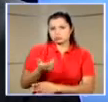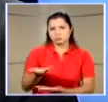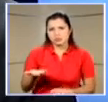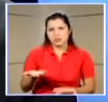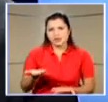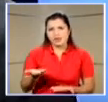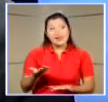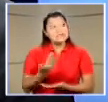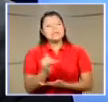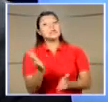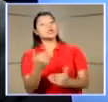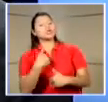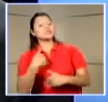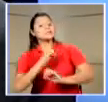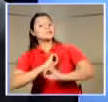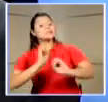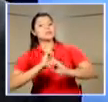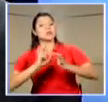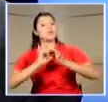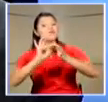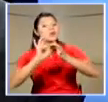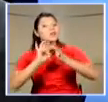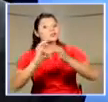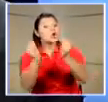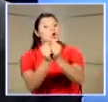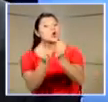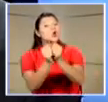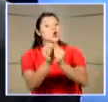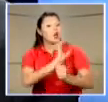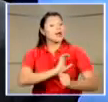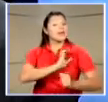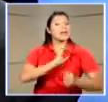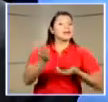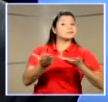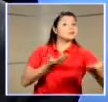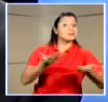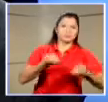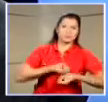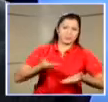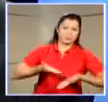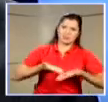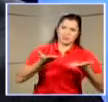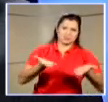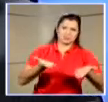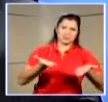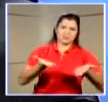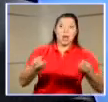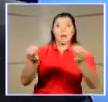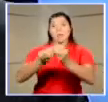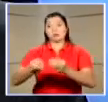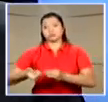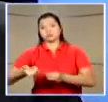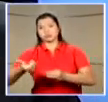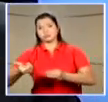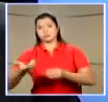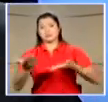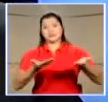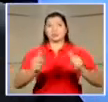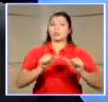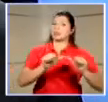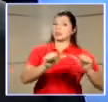Y sin tener ninguna relación con la calidad del servicio público que están dando. Entonces tenemos aumentos